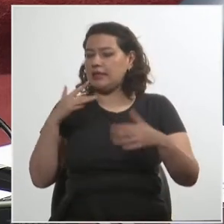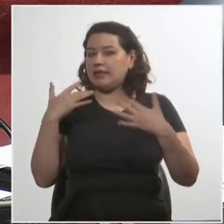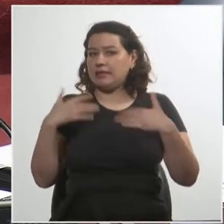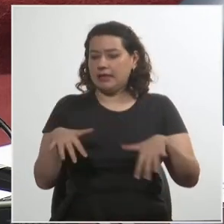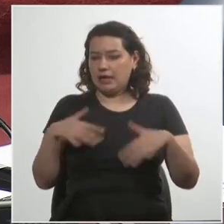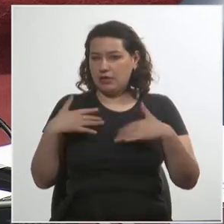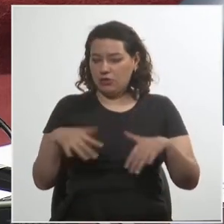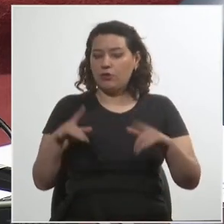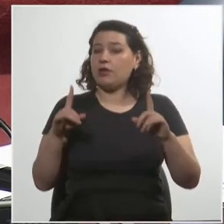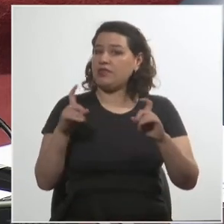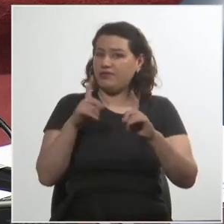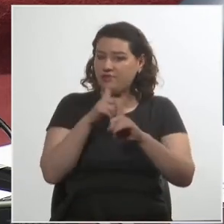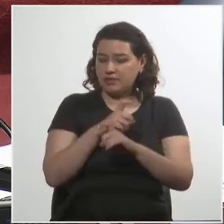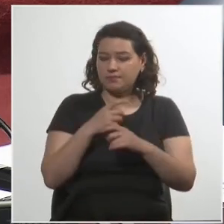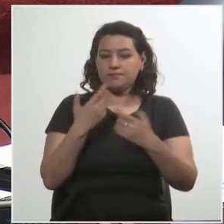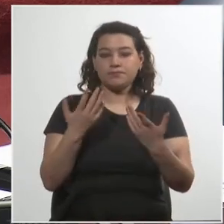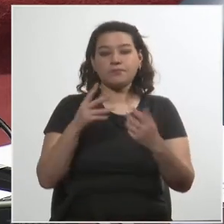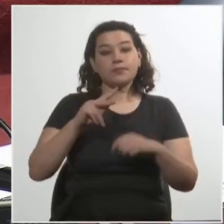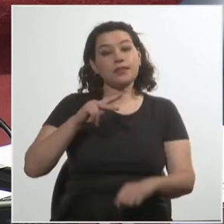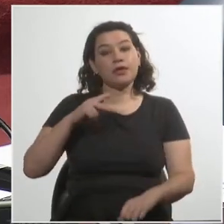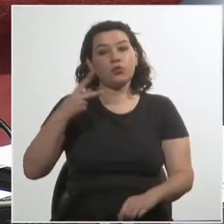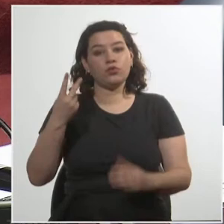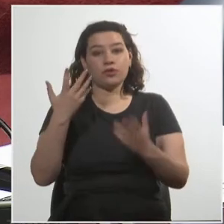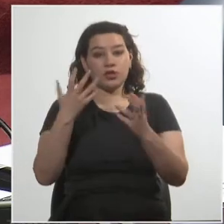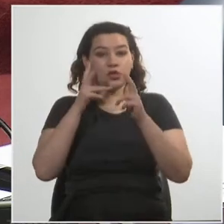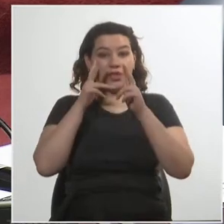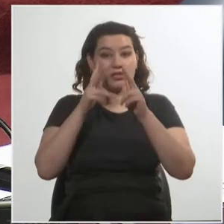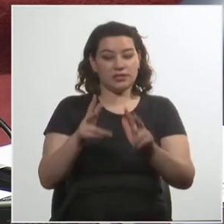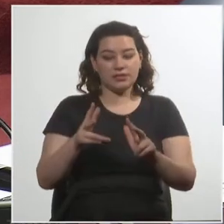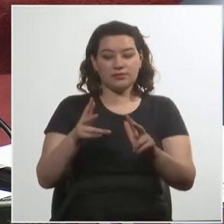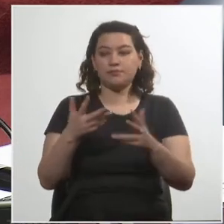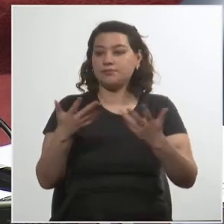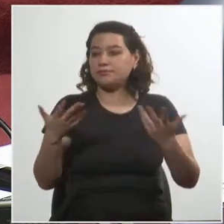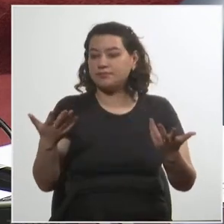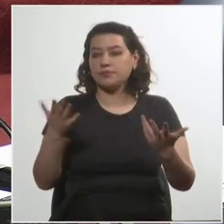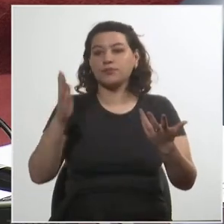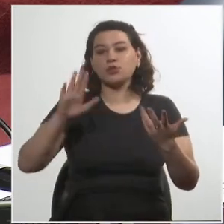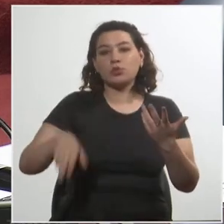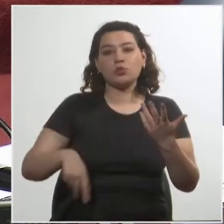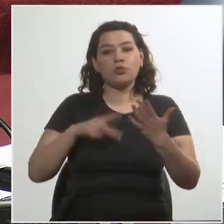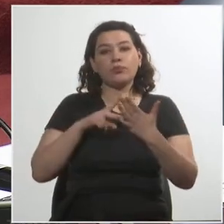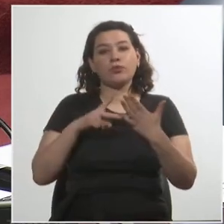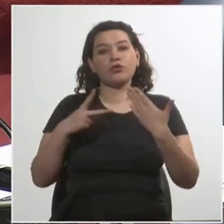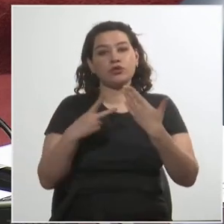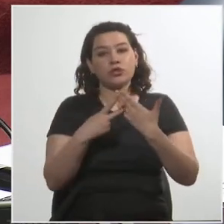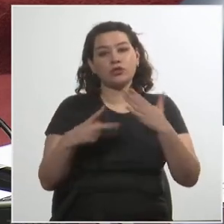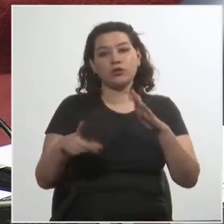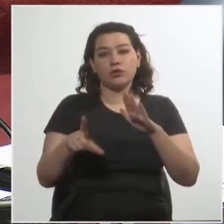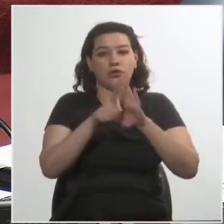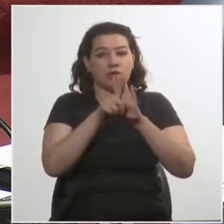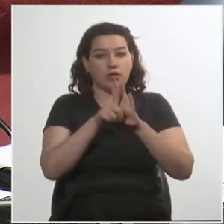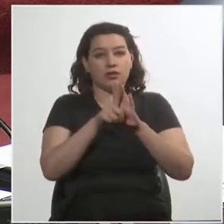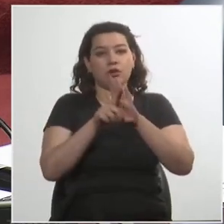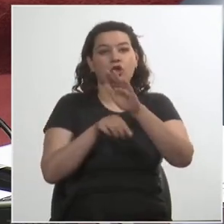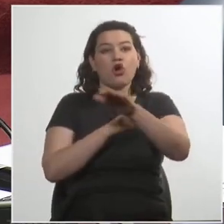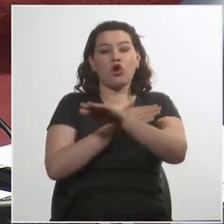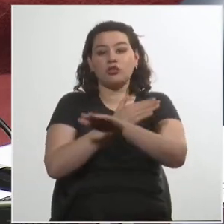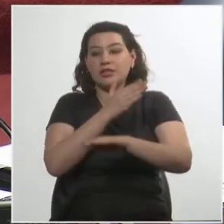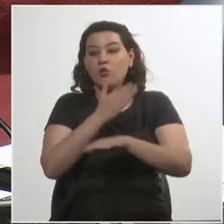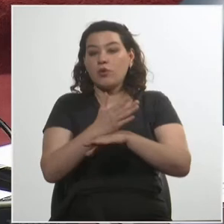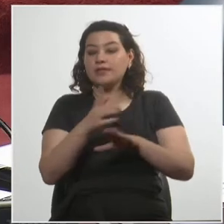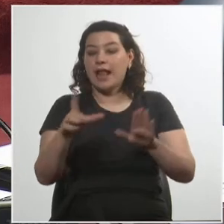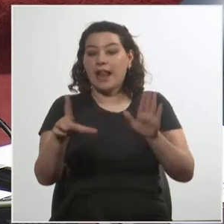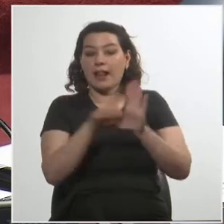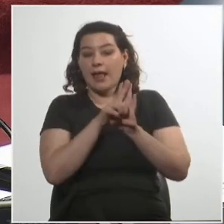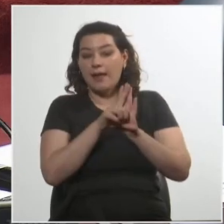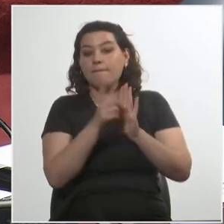este en segundo lugar quiero marcar que este es un proyecto de ley con consecuencias jurídicas pero